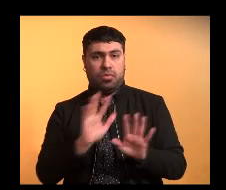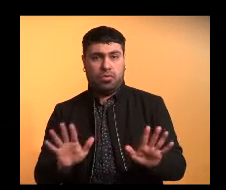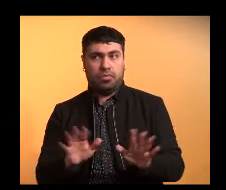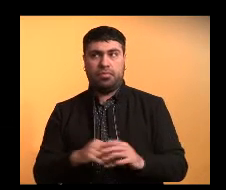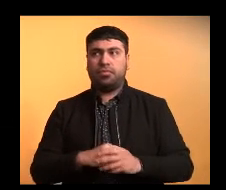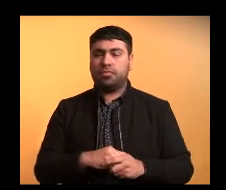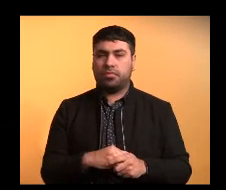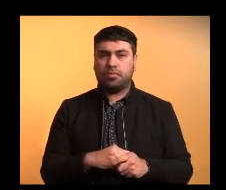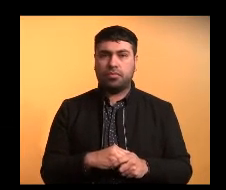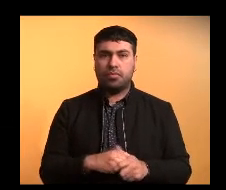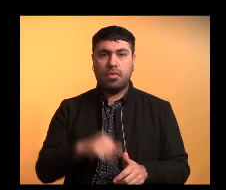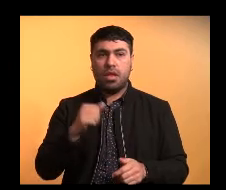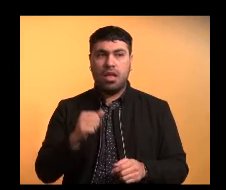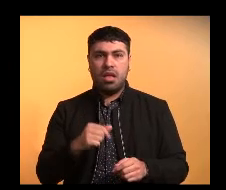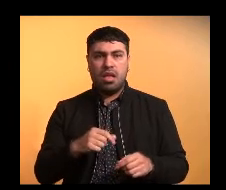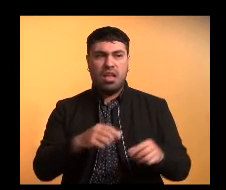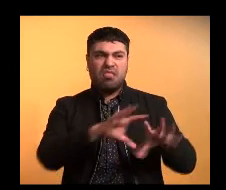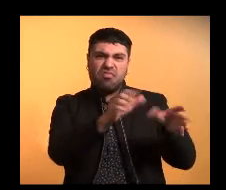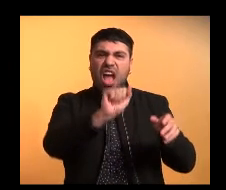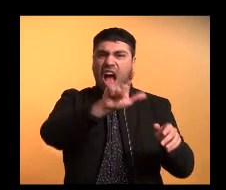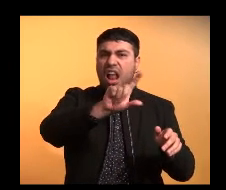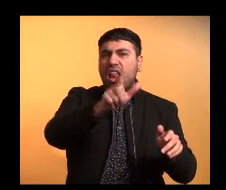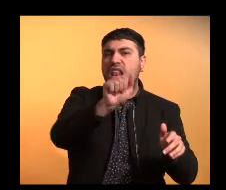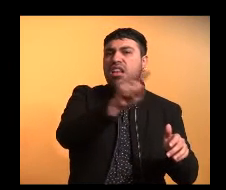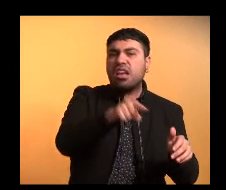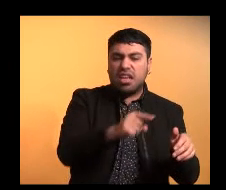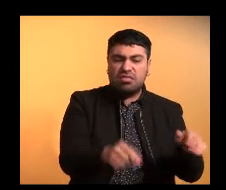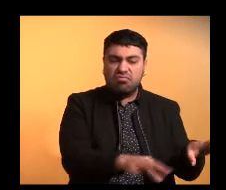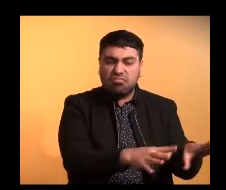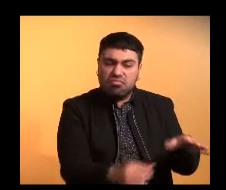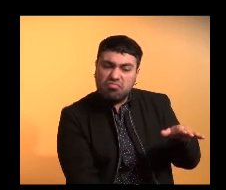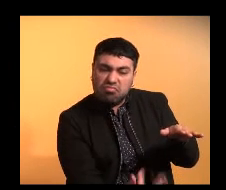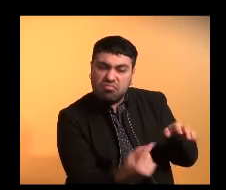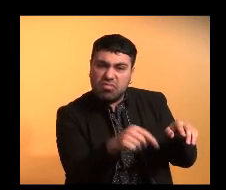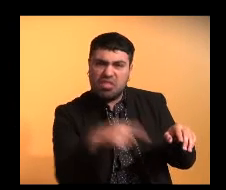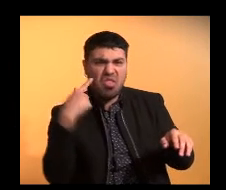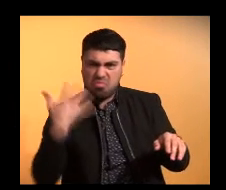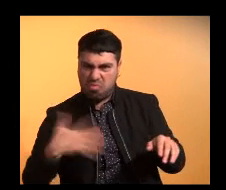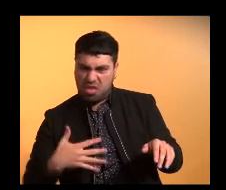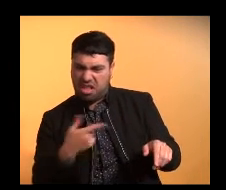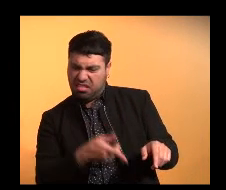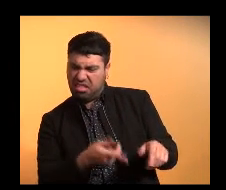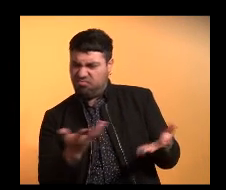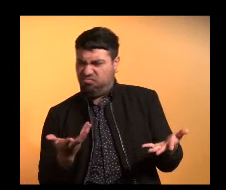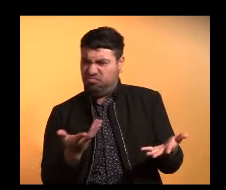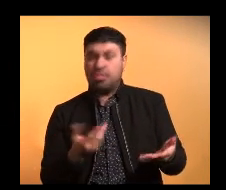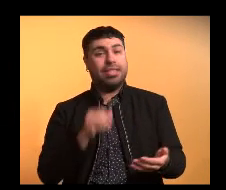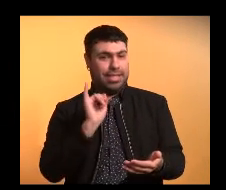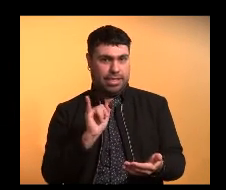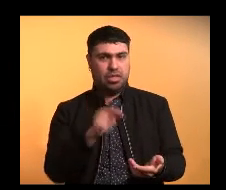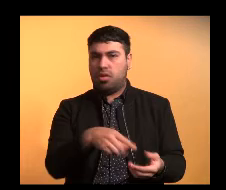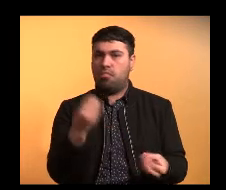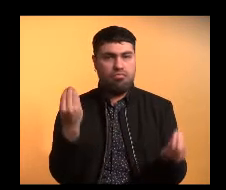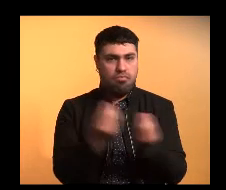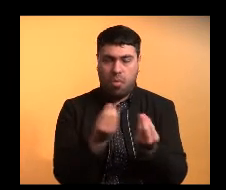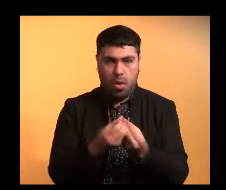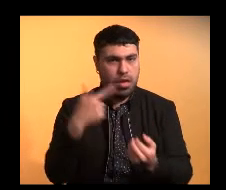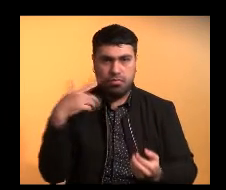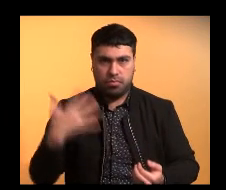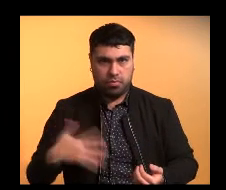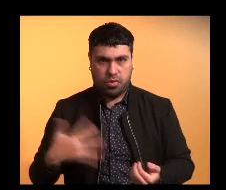Las algas sí son importantes. Acá ustedes pueden ver un par de fotografías, en realidad un par de dibujos,